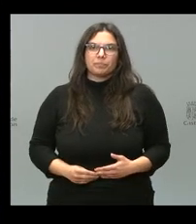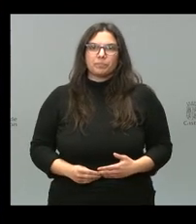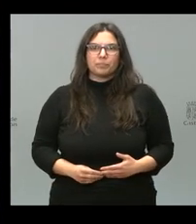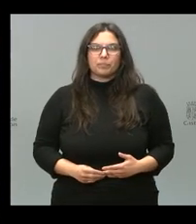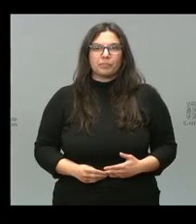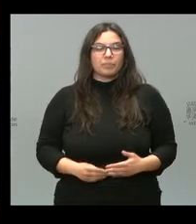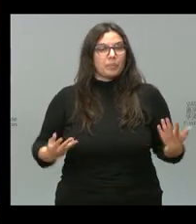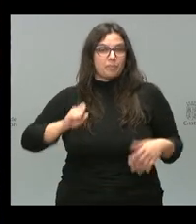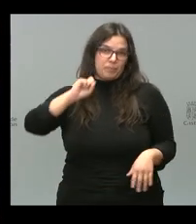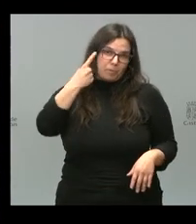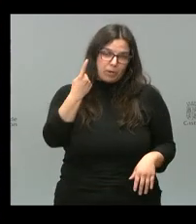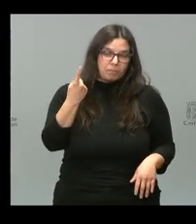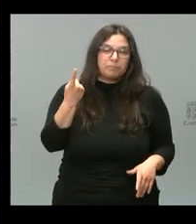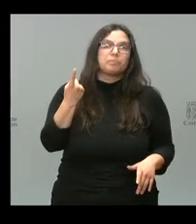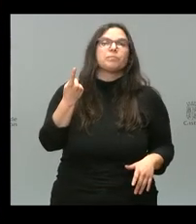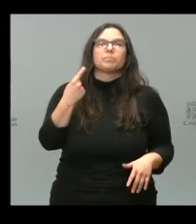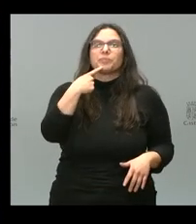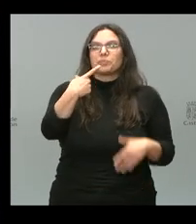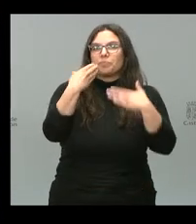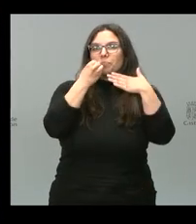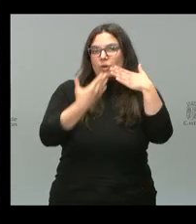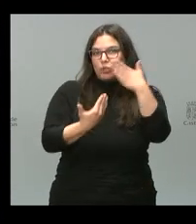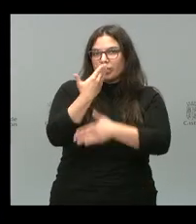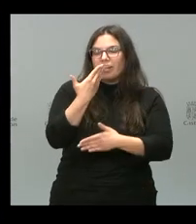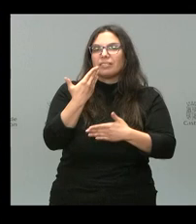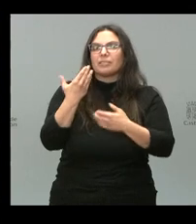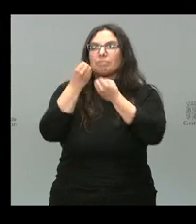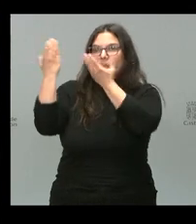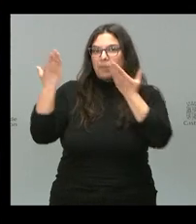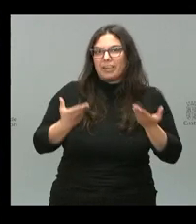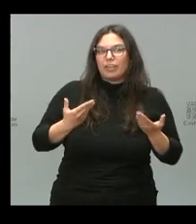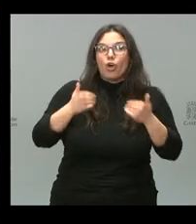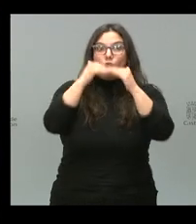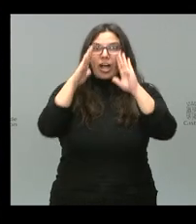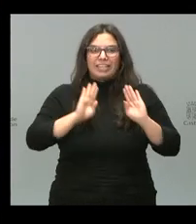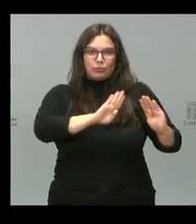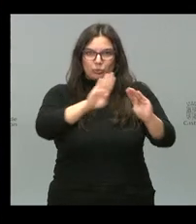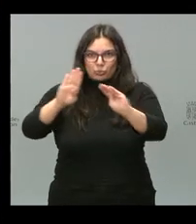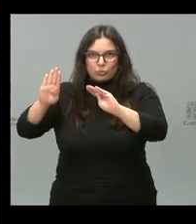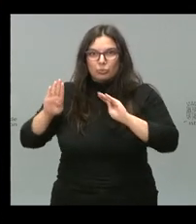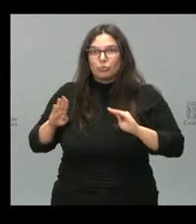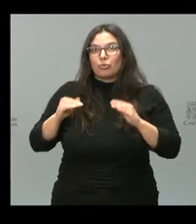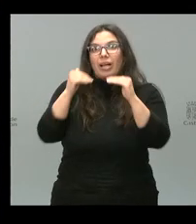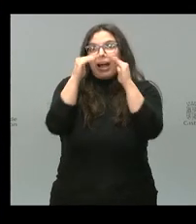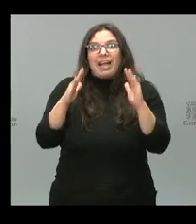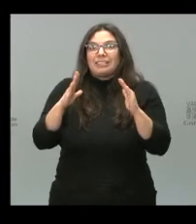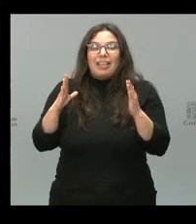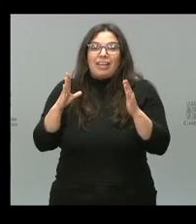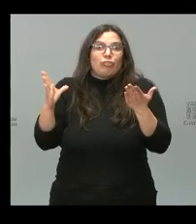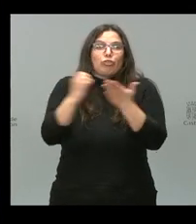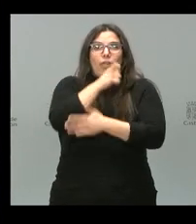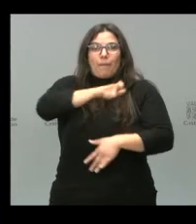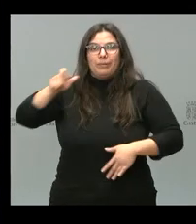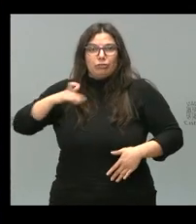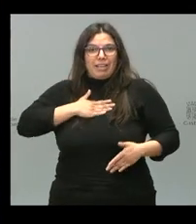bueno en primer lugar muy buenos días bienvenidos estáis en vuestra casa bueno la casa de todas las personas de